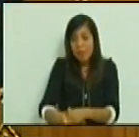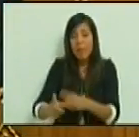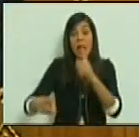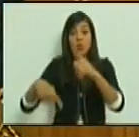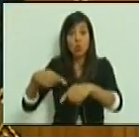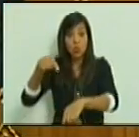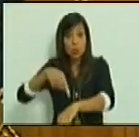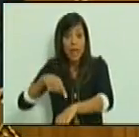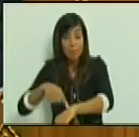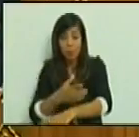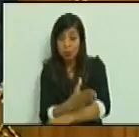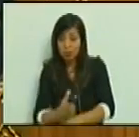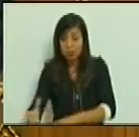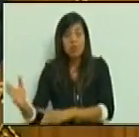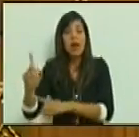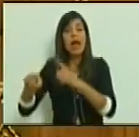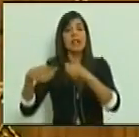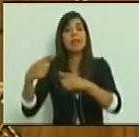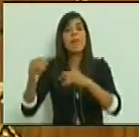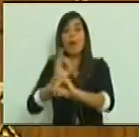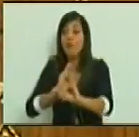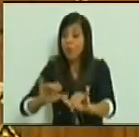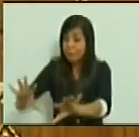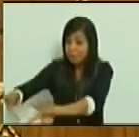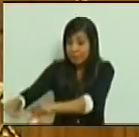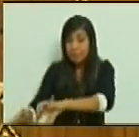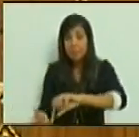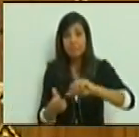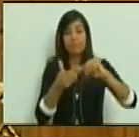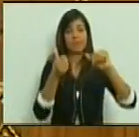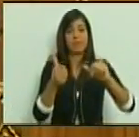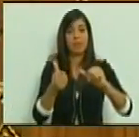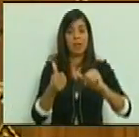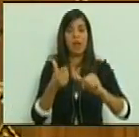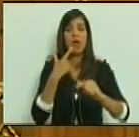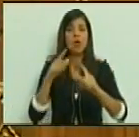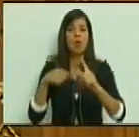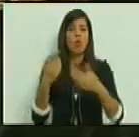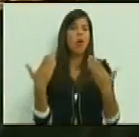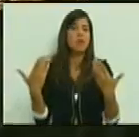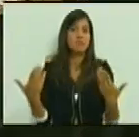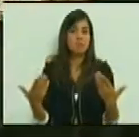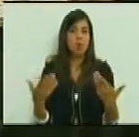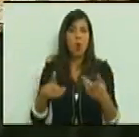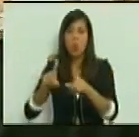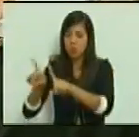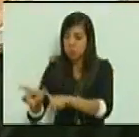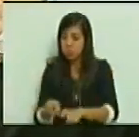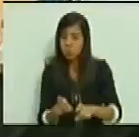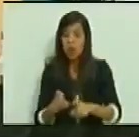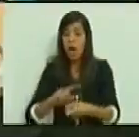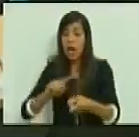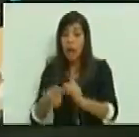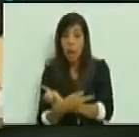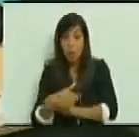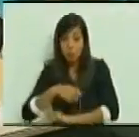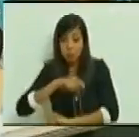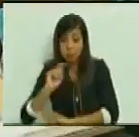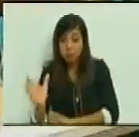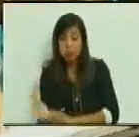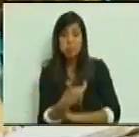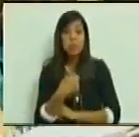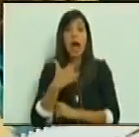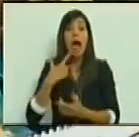siembra. Cuando se cosecha y se traslada y se acopia. Cuando del acopio se traslada y se transforma. Cuando en